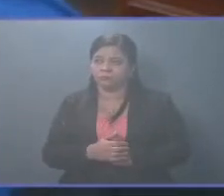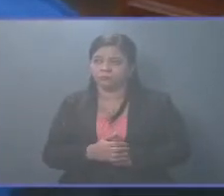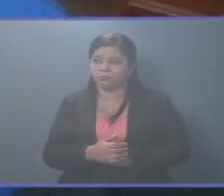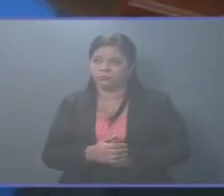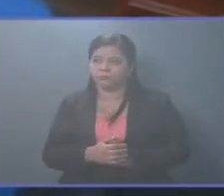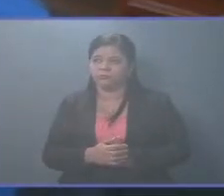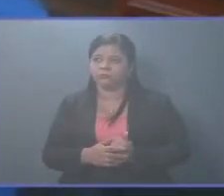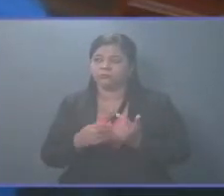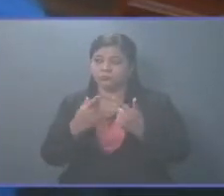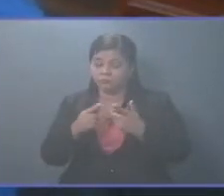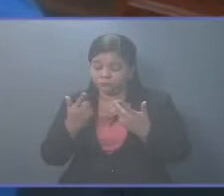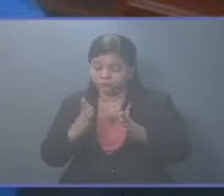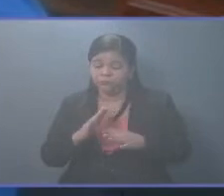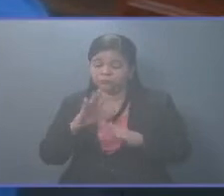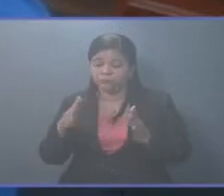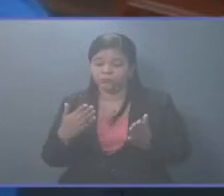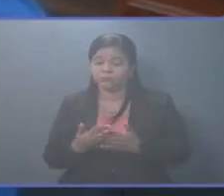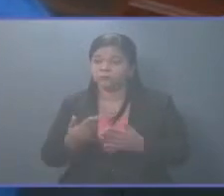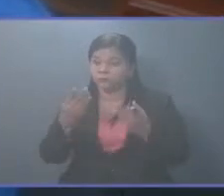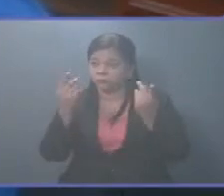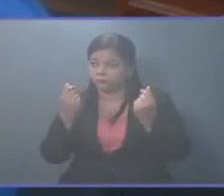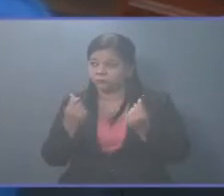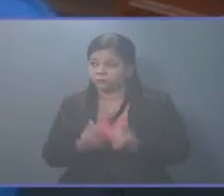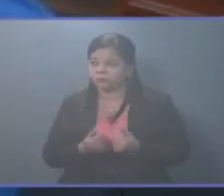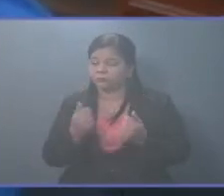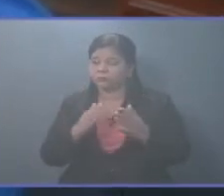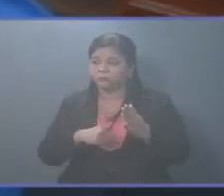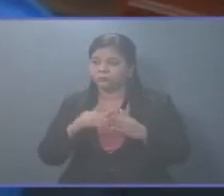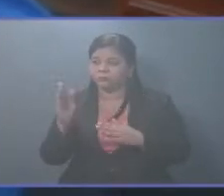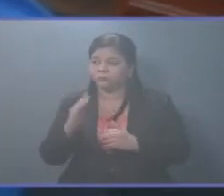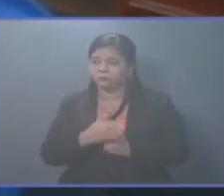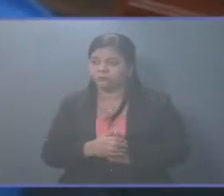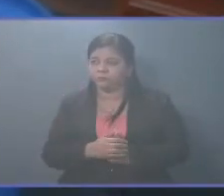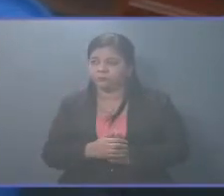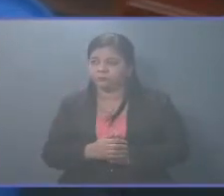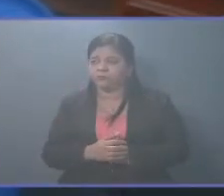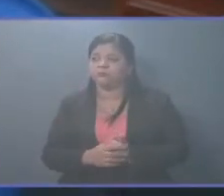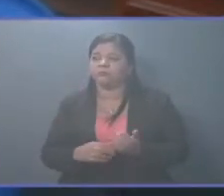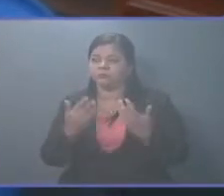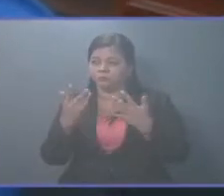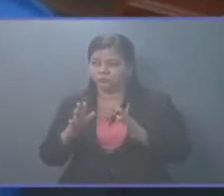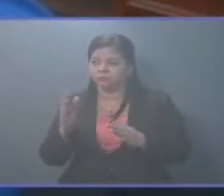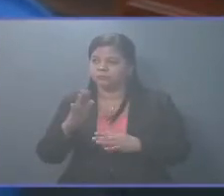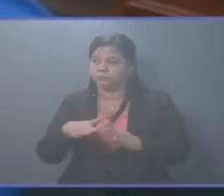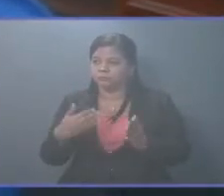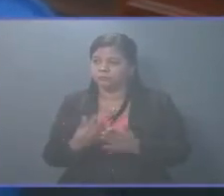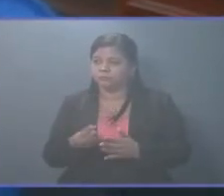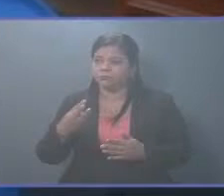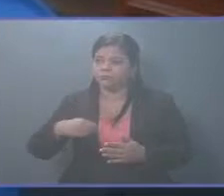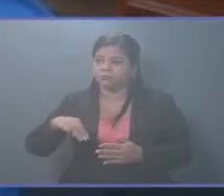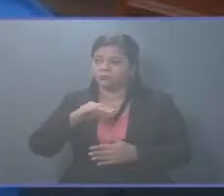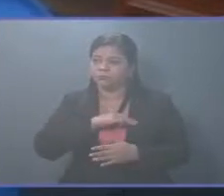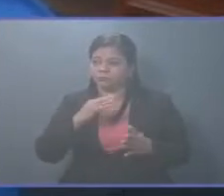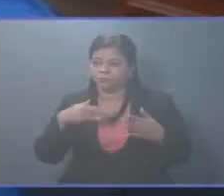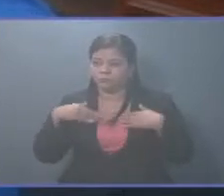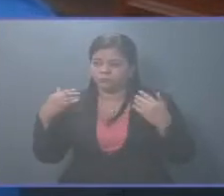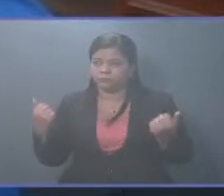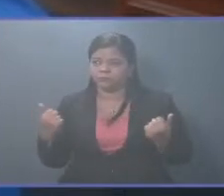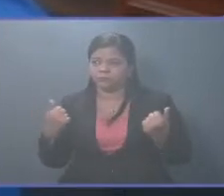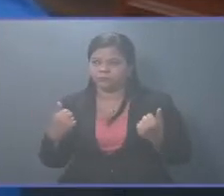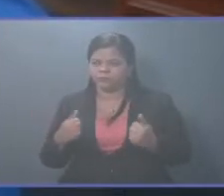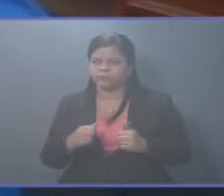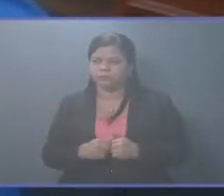ahí de que el presupuesto para la compra de vacunas que debe tener el Ministerio de Salud debe ser